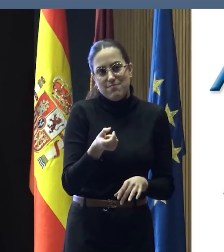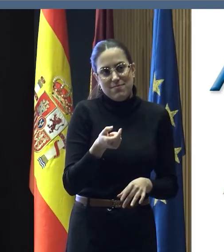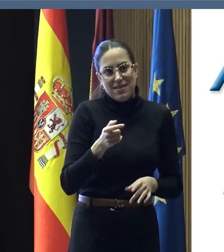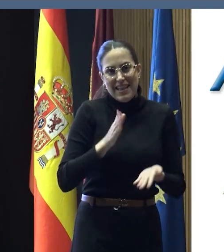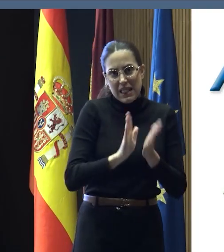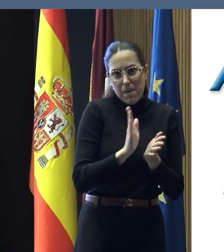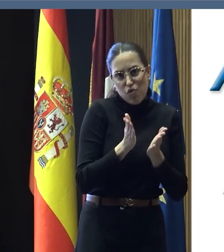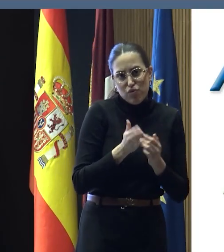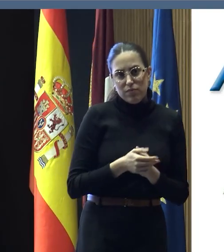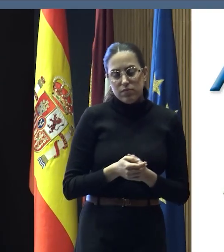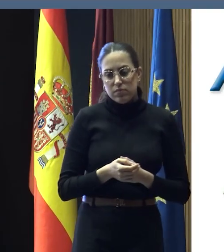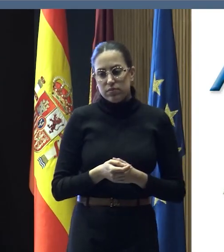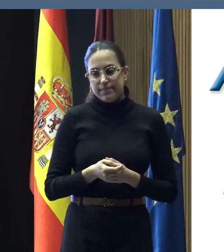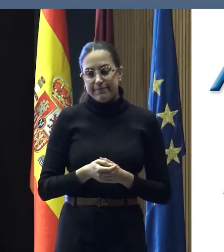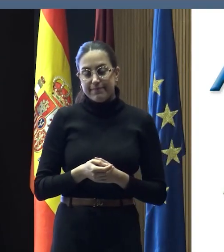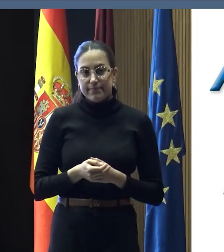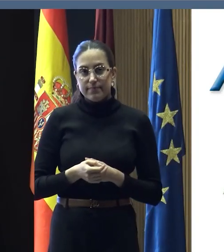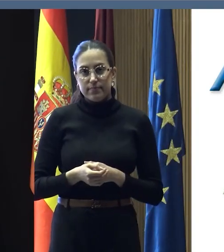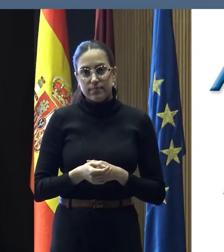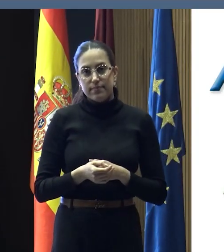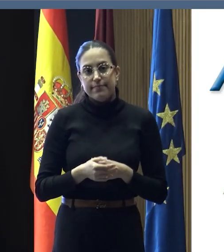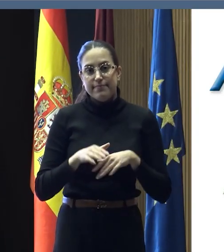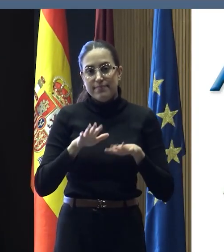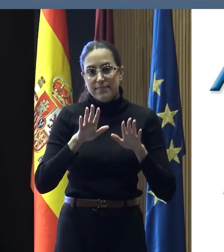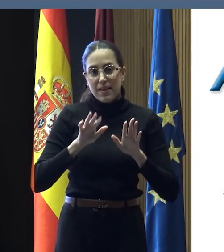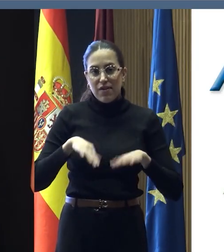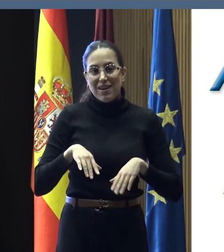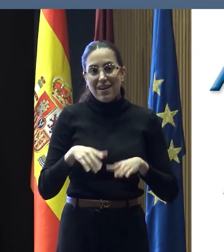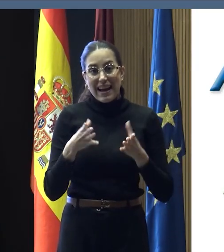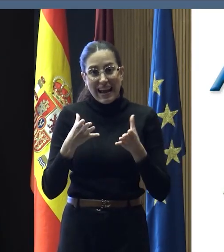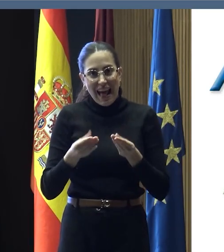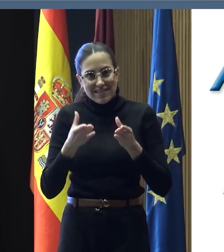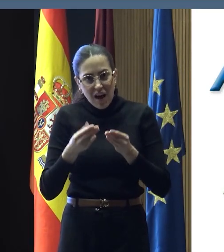Y como hay una reducción de grasa,